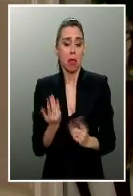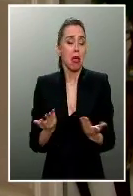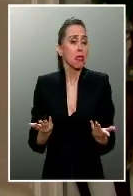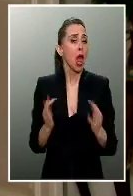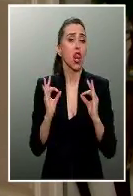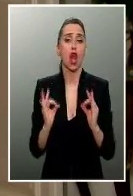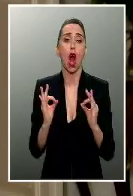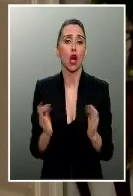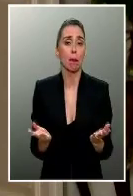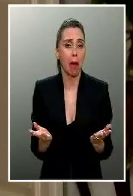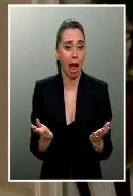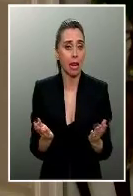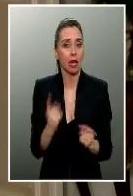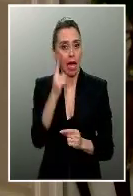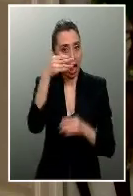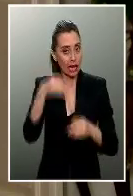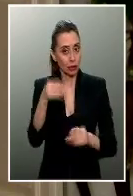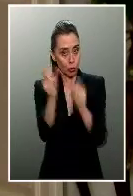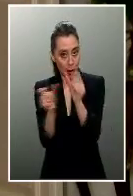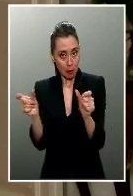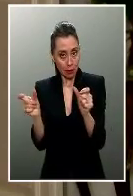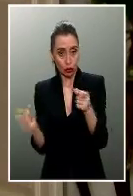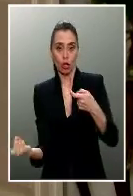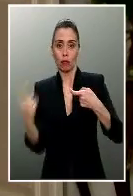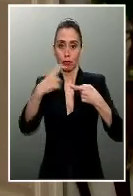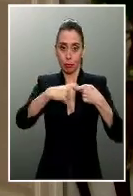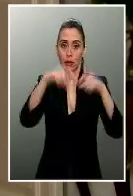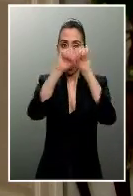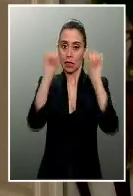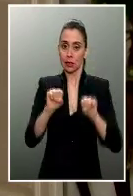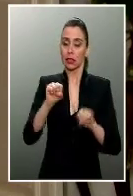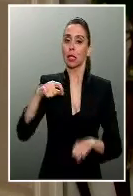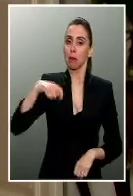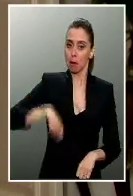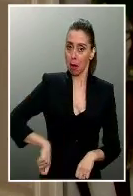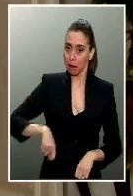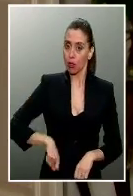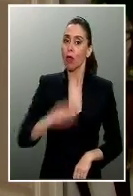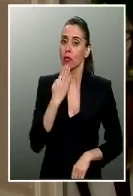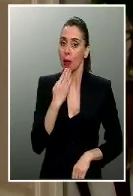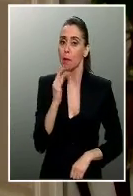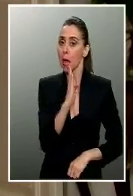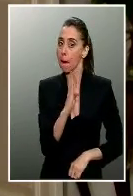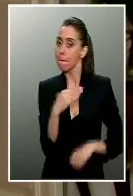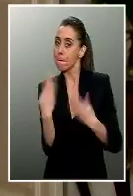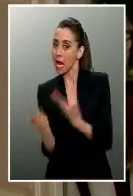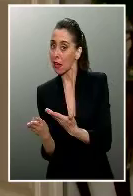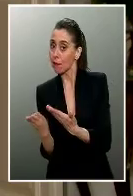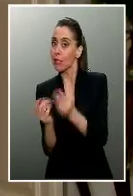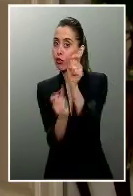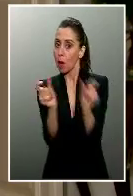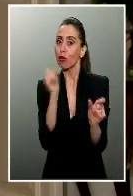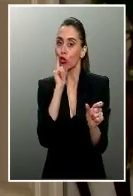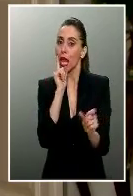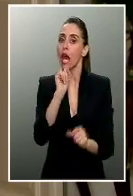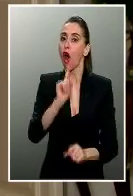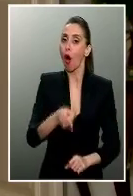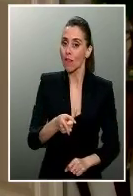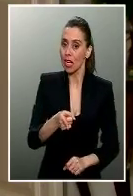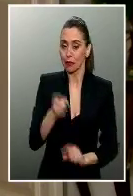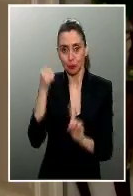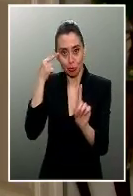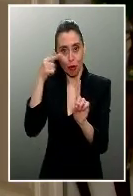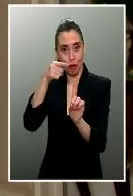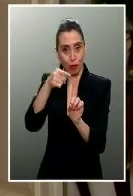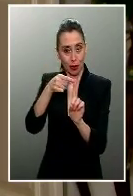pero debemos asegurar que ellos estén integrados al sistema previsional y tengan también sus beneficios y sus obligaciones con ese